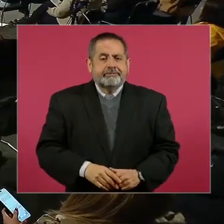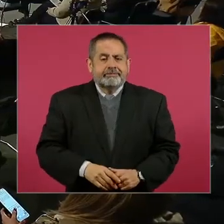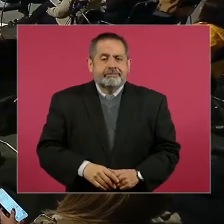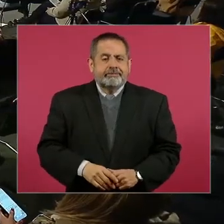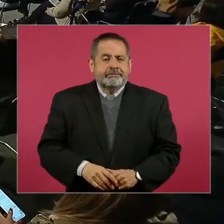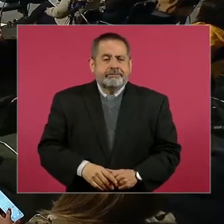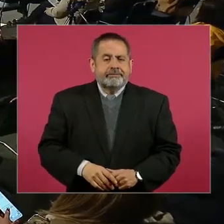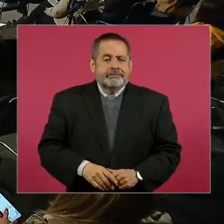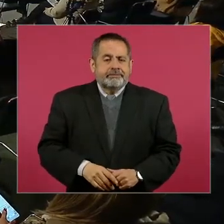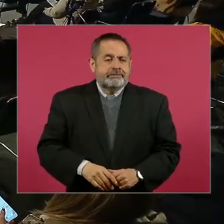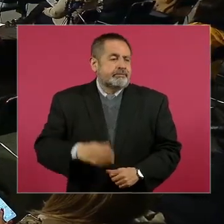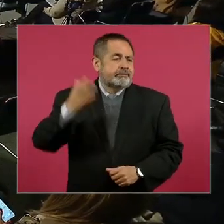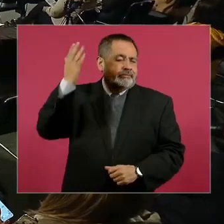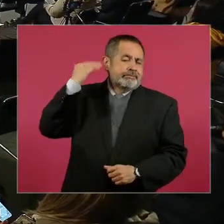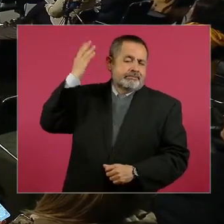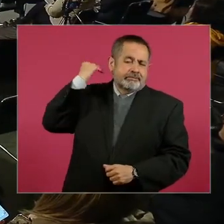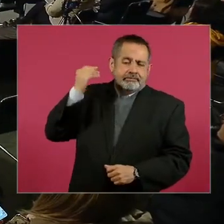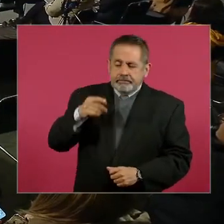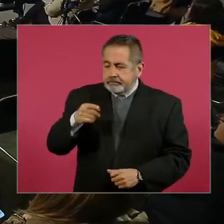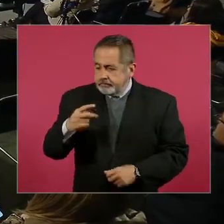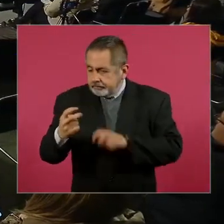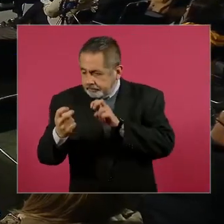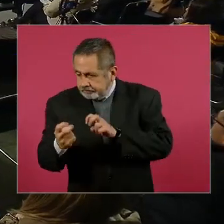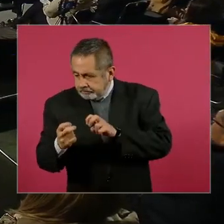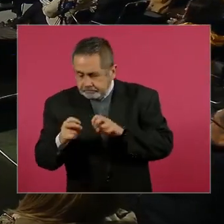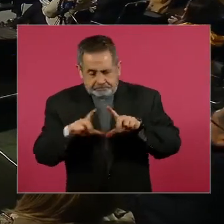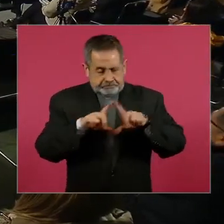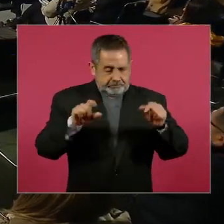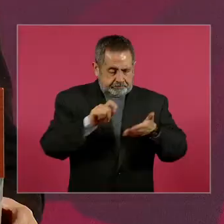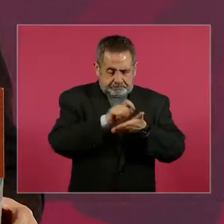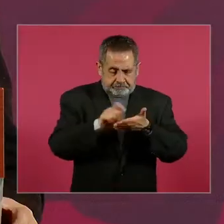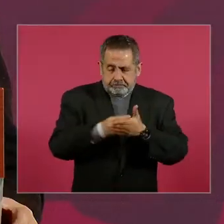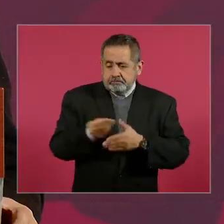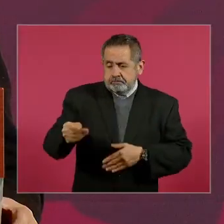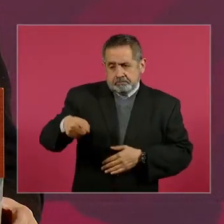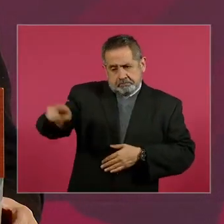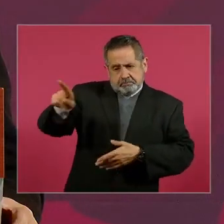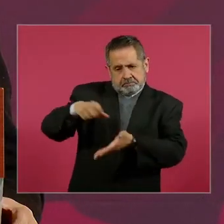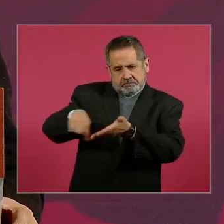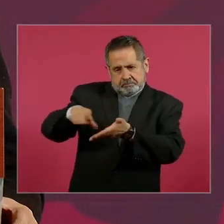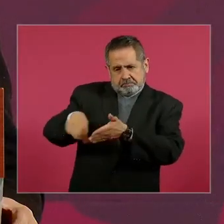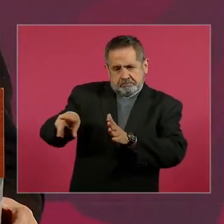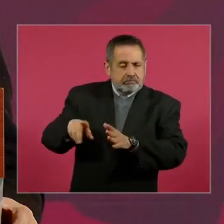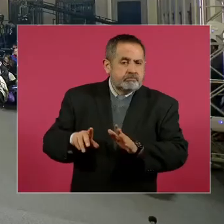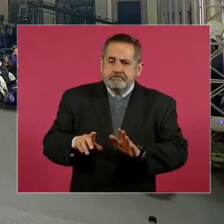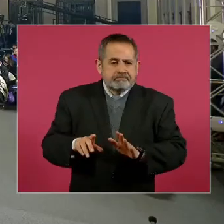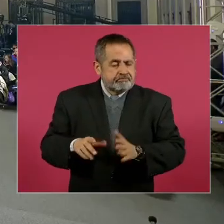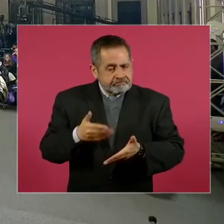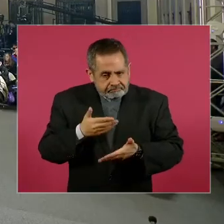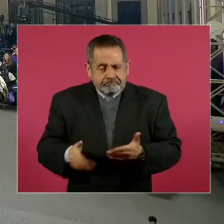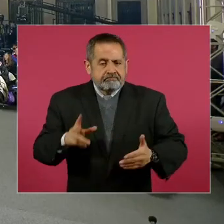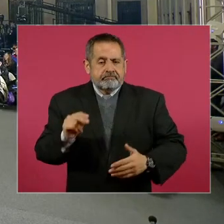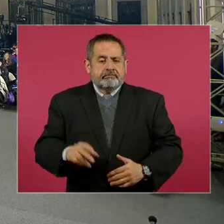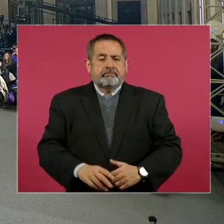que nada más les daban la receta. ¿Y ya se sabe qué hospitales llegarán los primeros